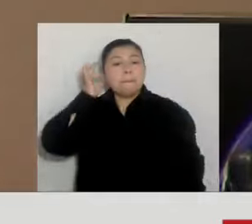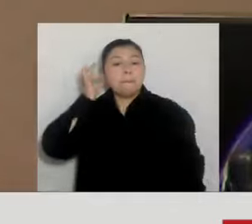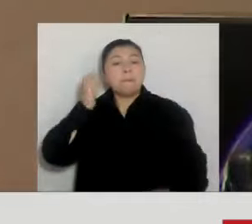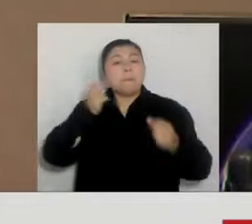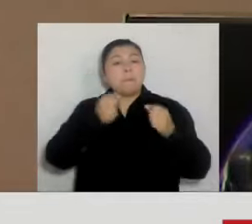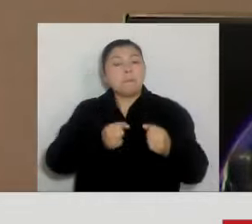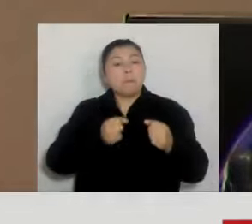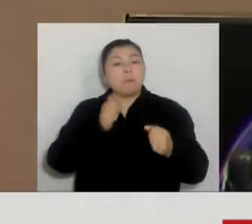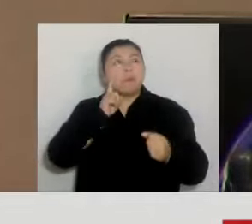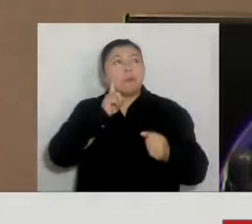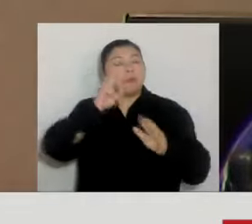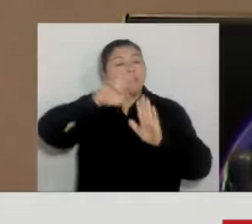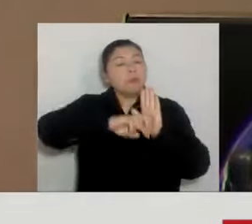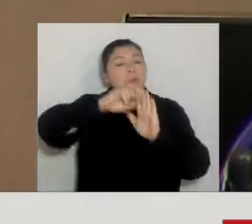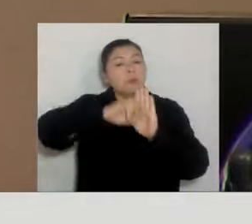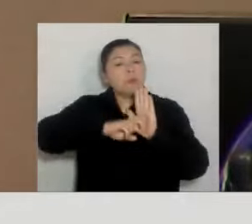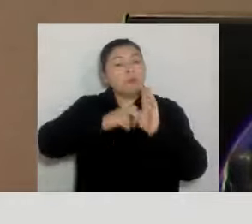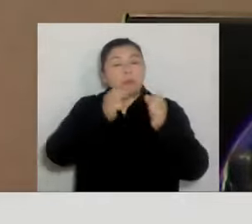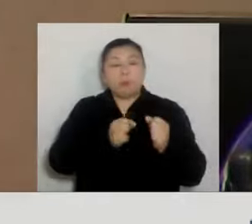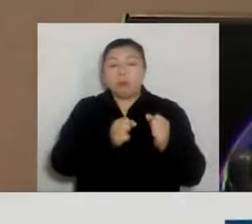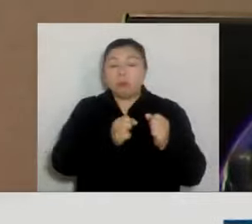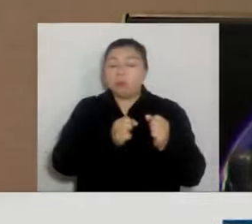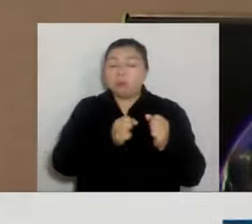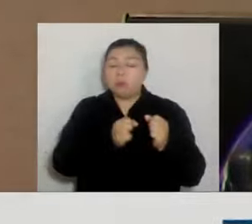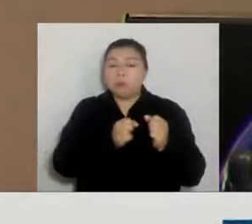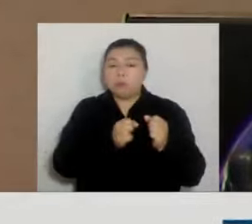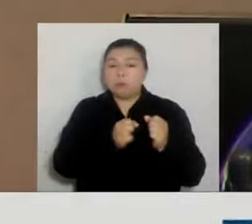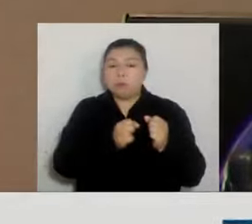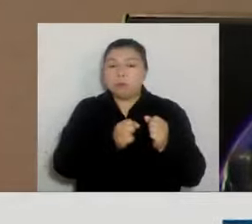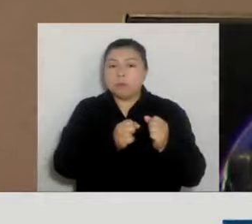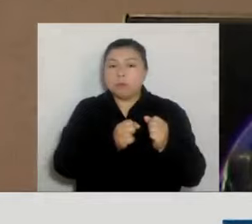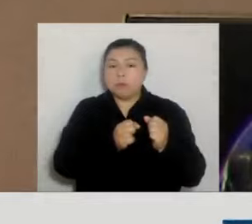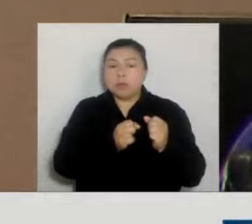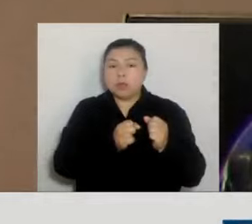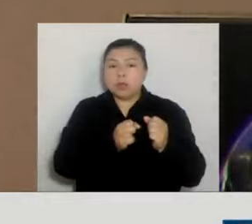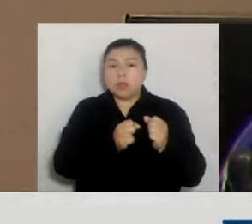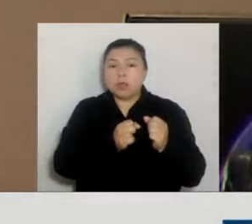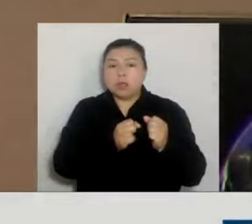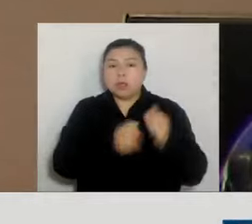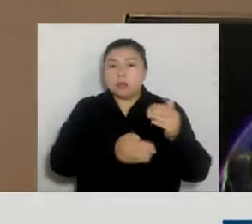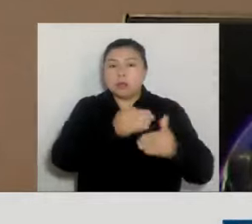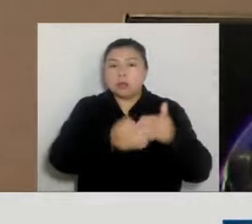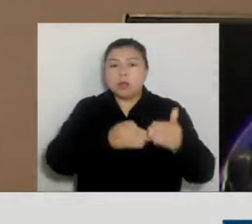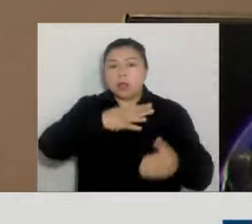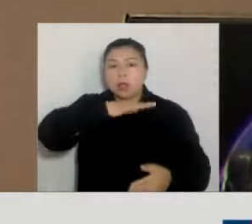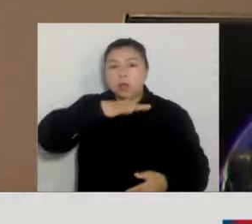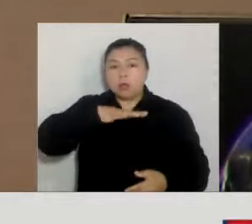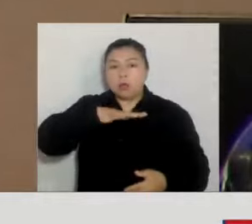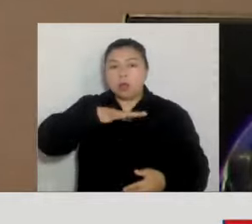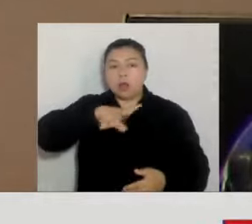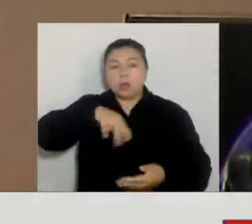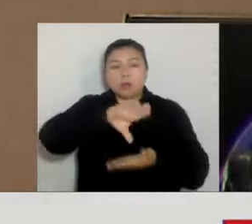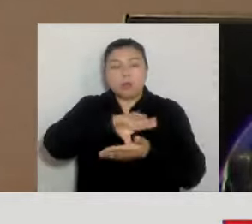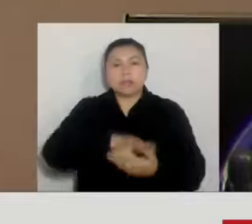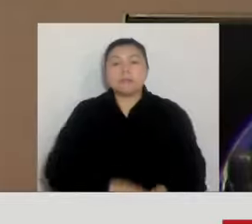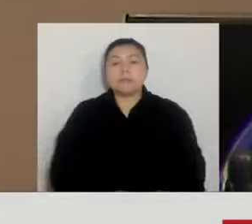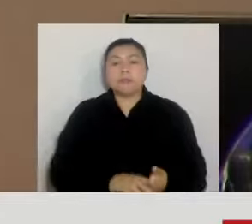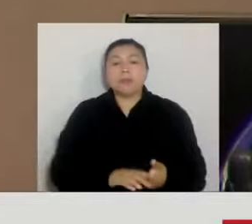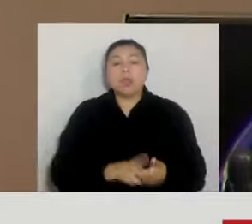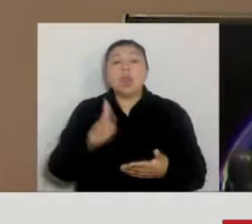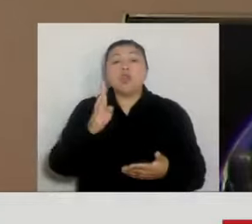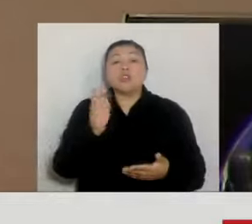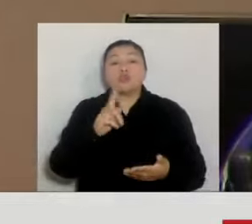proyectos que puedan dar una institucionalidad al recurso hídrico en nuestro país una subsecretaría de